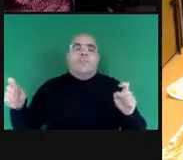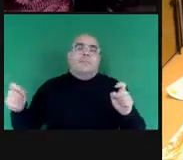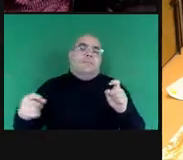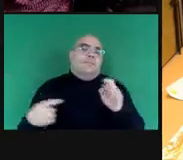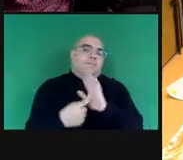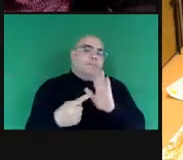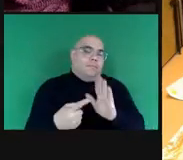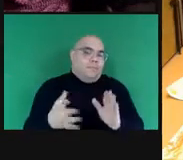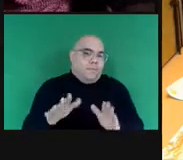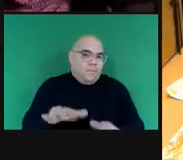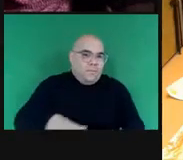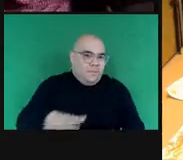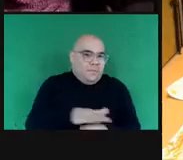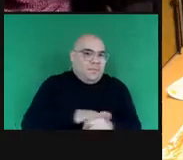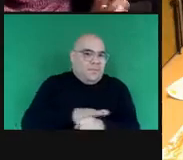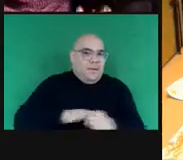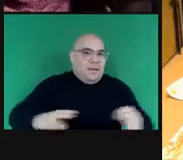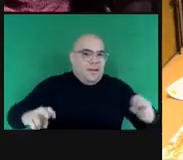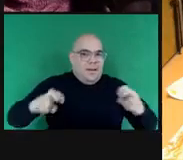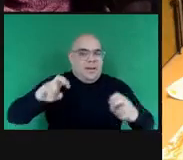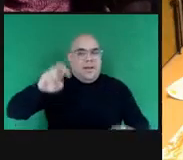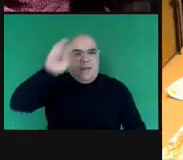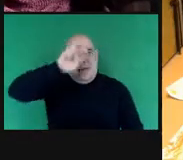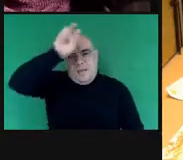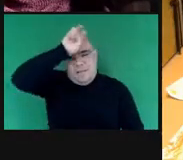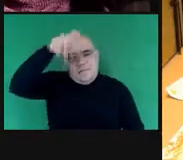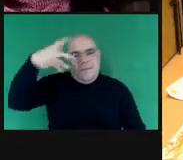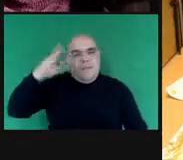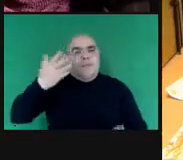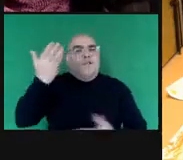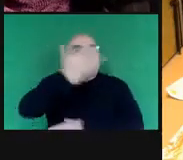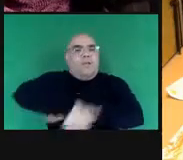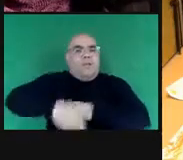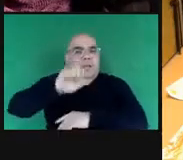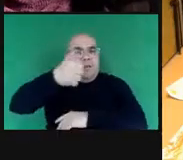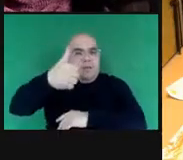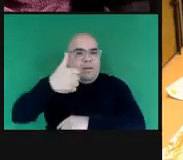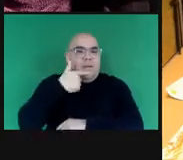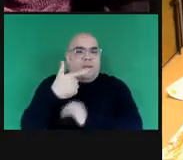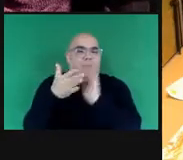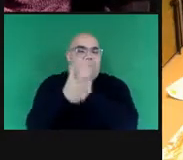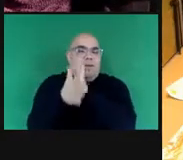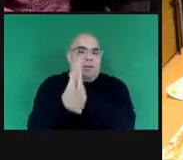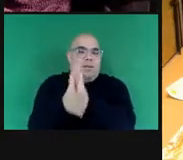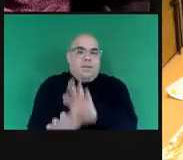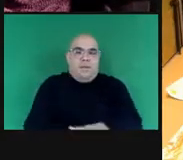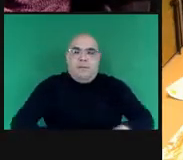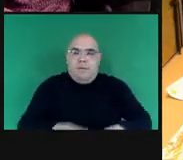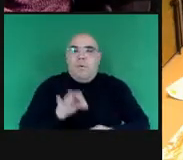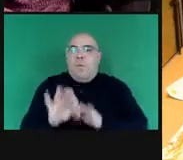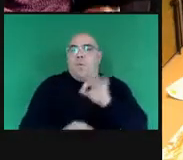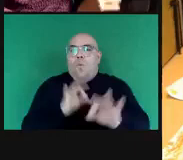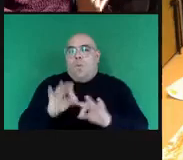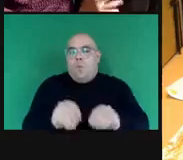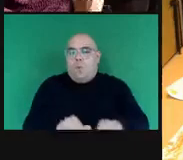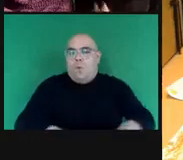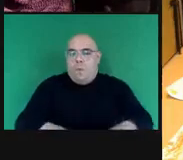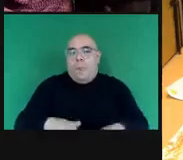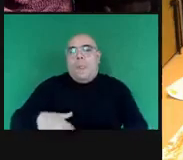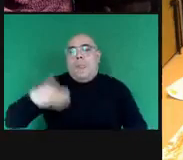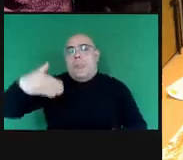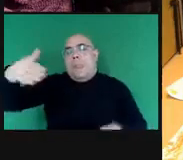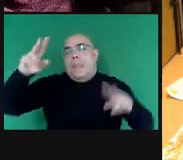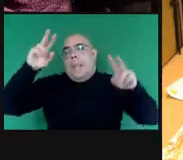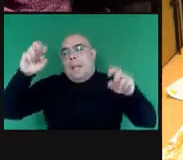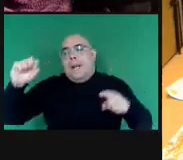10, ¿sí?, donde estuvimos pintando con ellos esto que se llama Cuidemos Nuestro Territorio. Después de varios